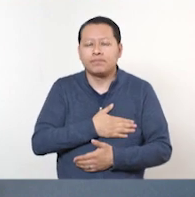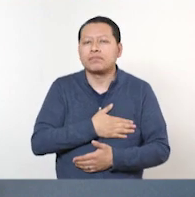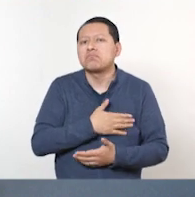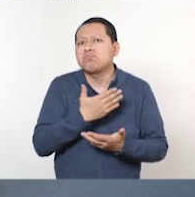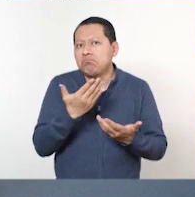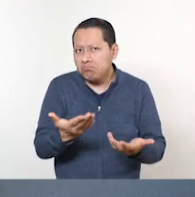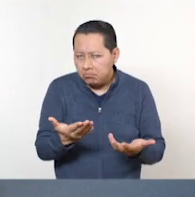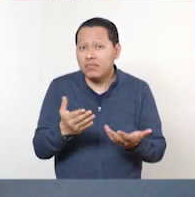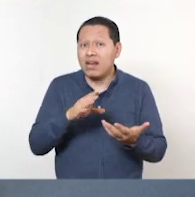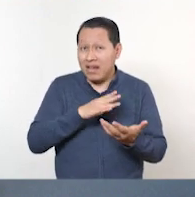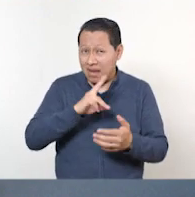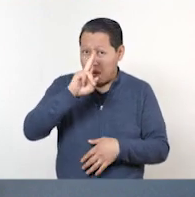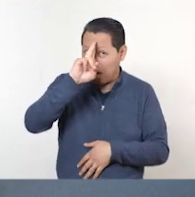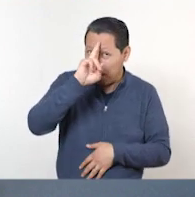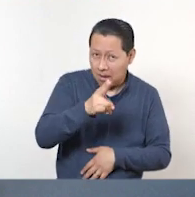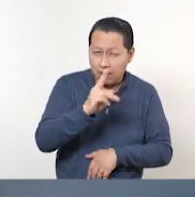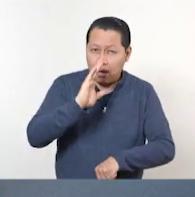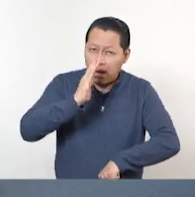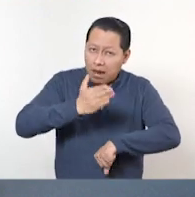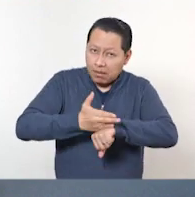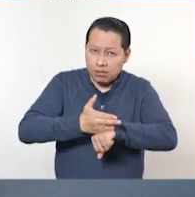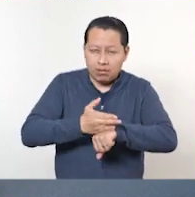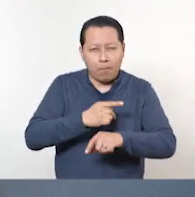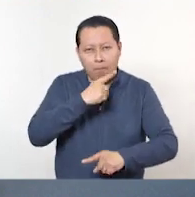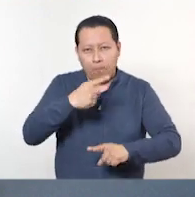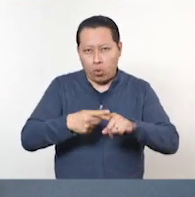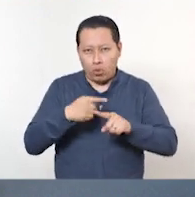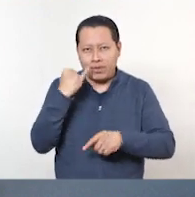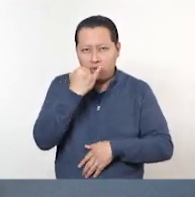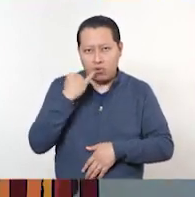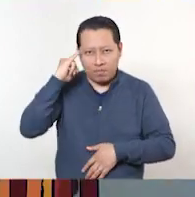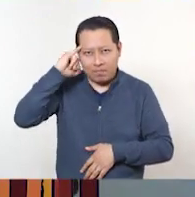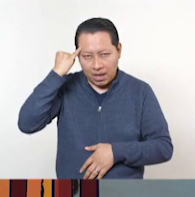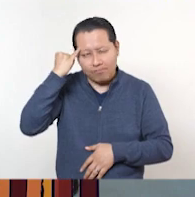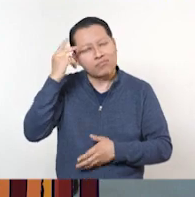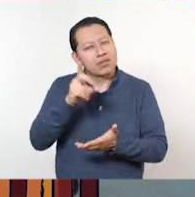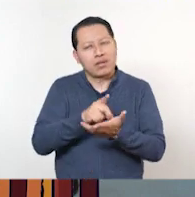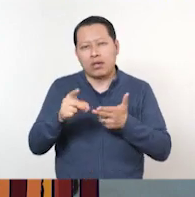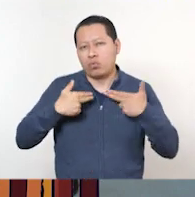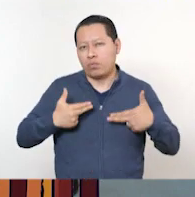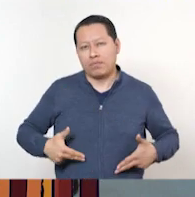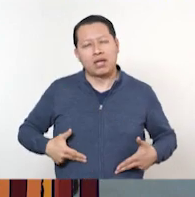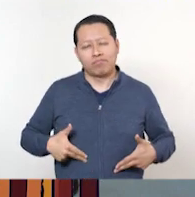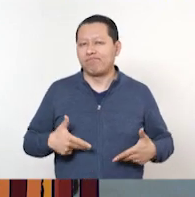español. La prohibición y el castigo por hablar su lengua materna